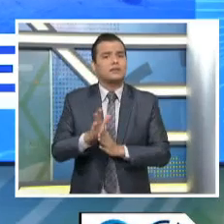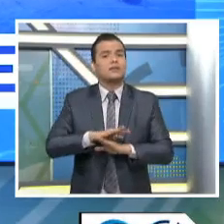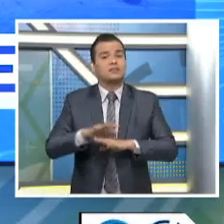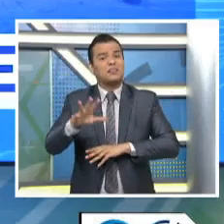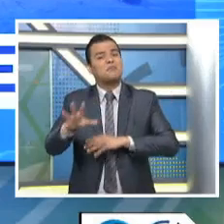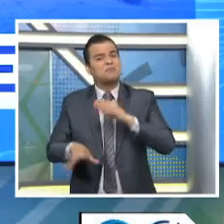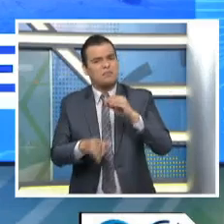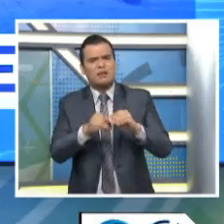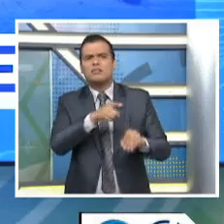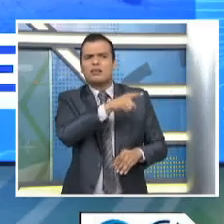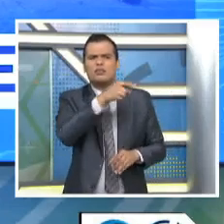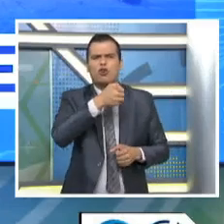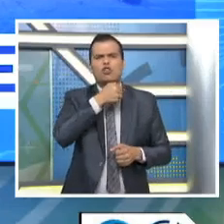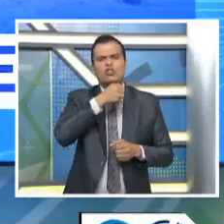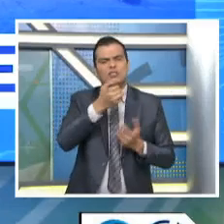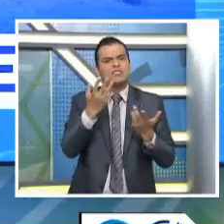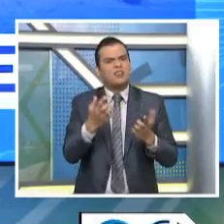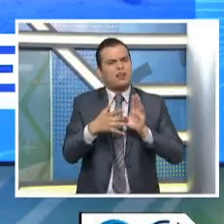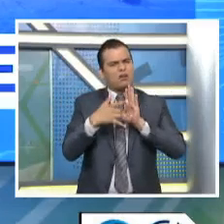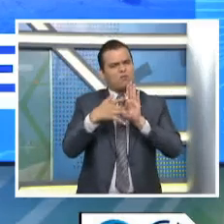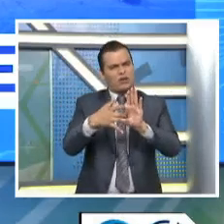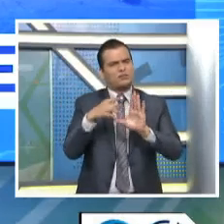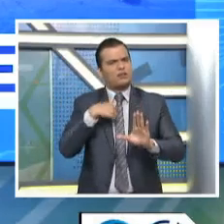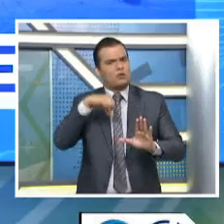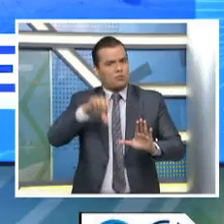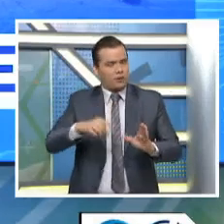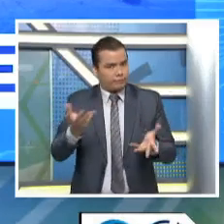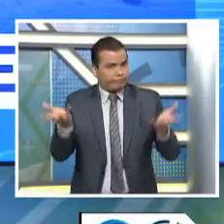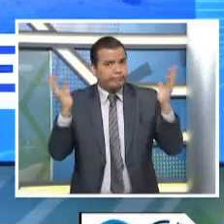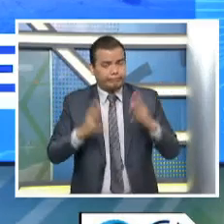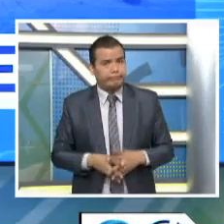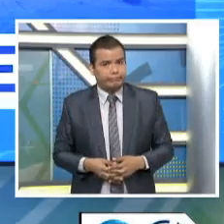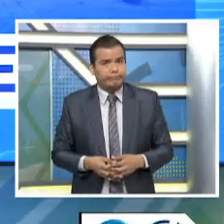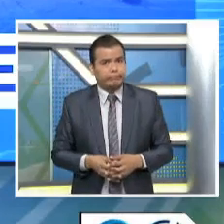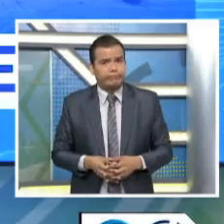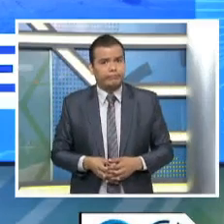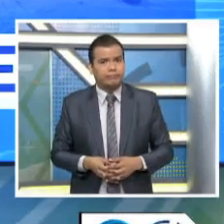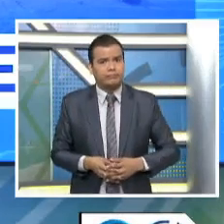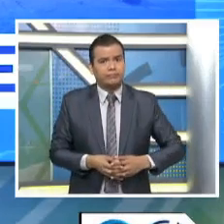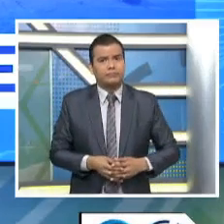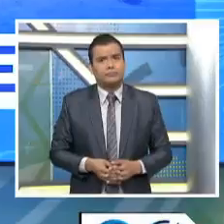Además, dijo que hay una estrategia de las campañas rivales y de medios para desprestigiarlo.